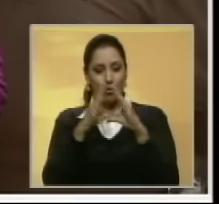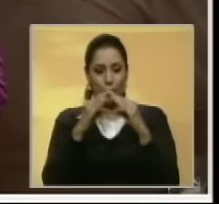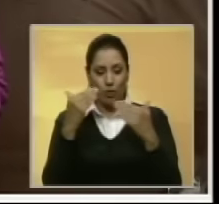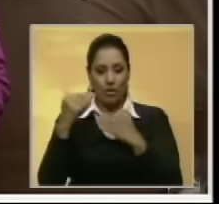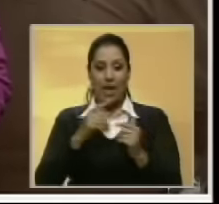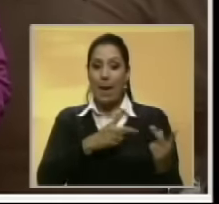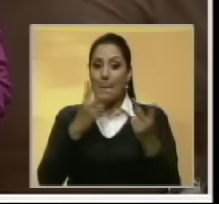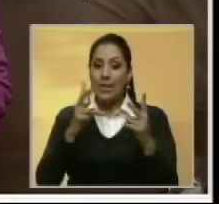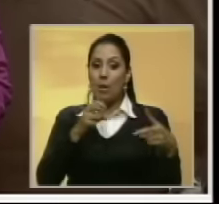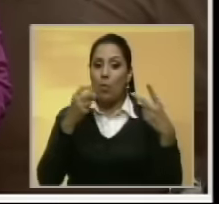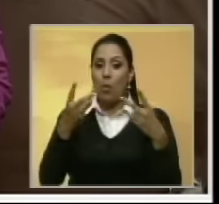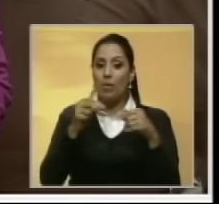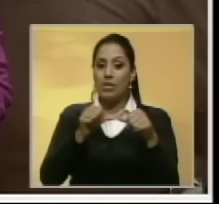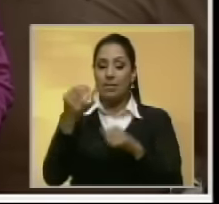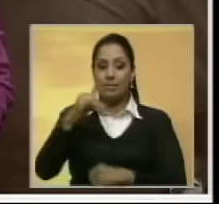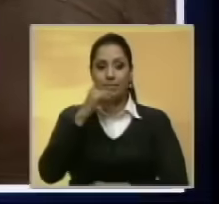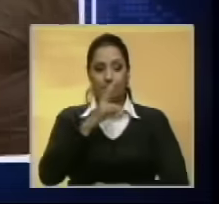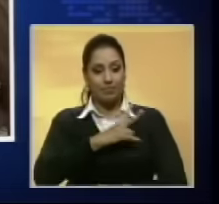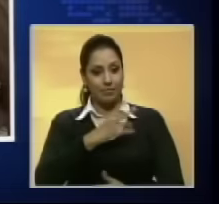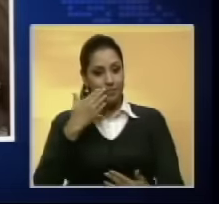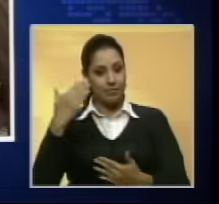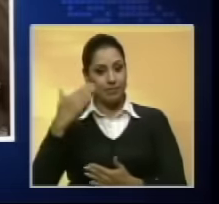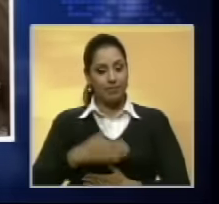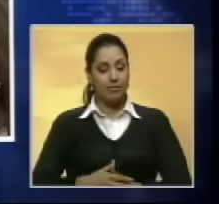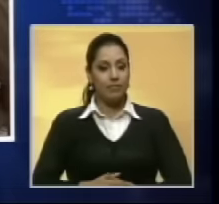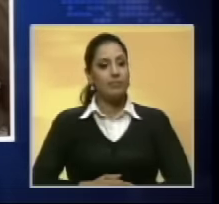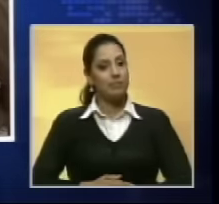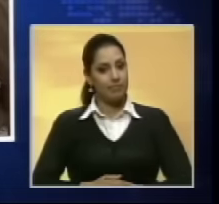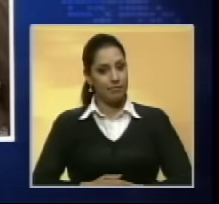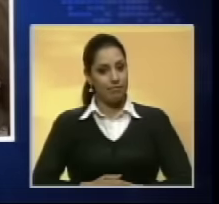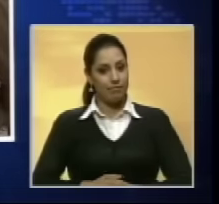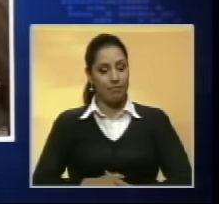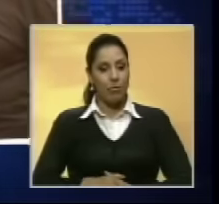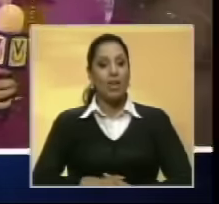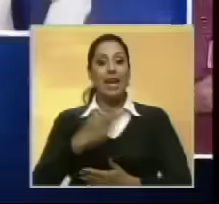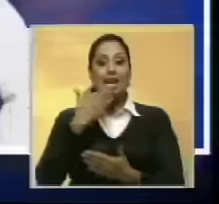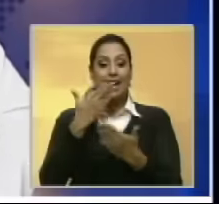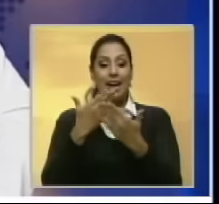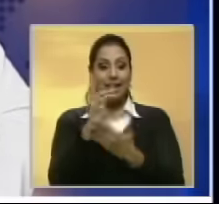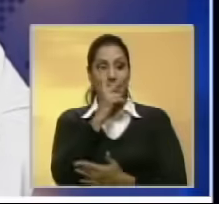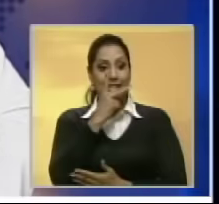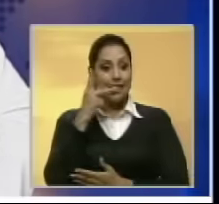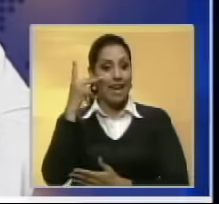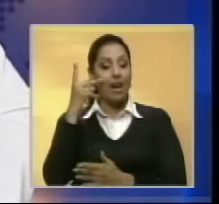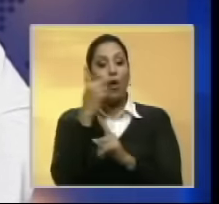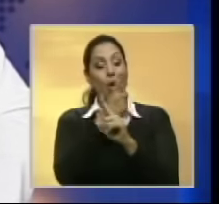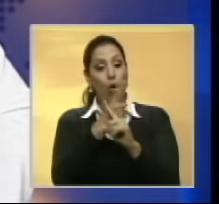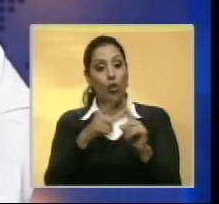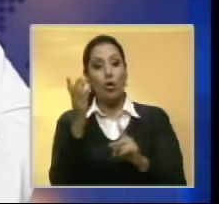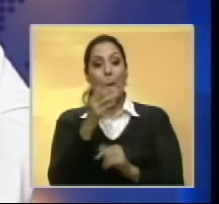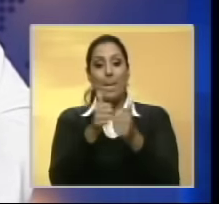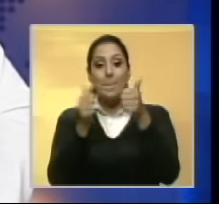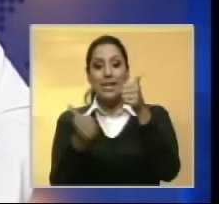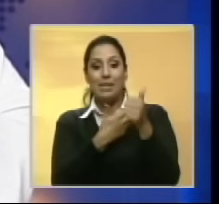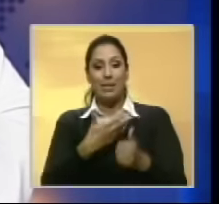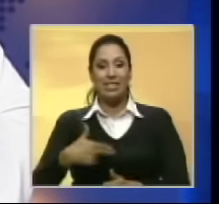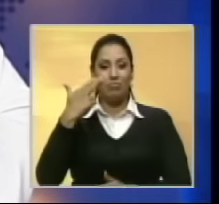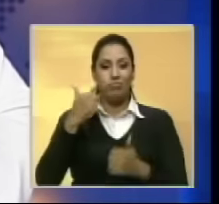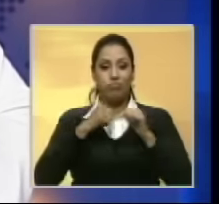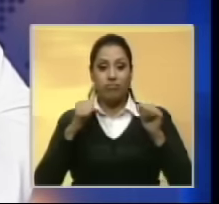les invitamos a que continúen con más de la emisión meridiana de su noticiero Venevisión. Gracias, Carla. El vicepresidente de la República, Aristóbulo